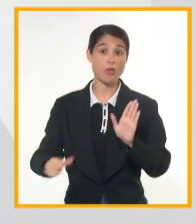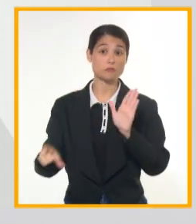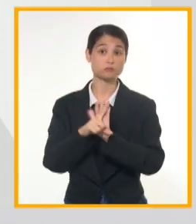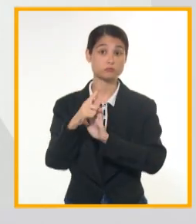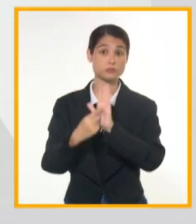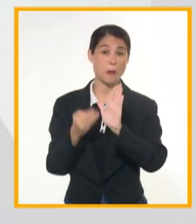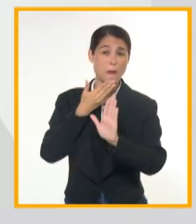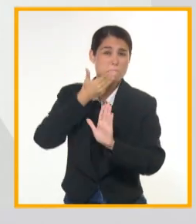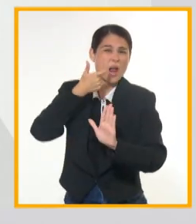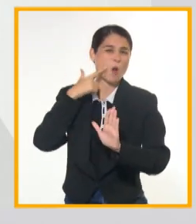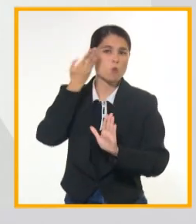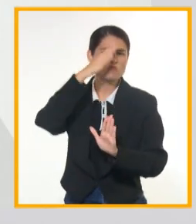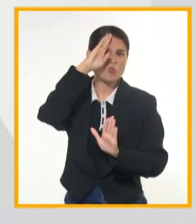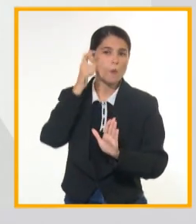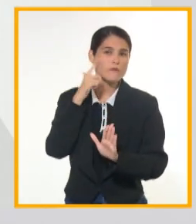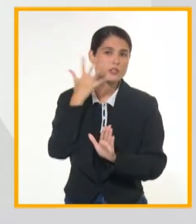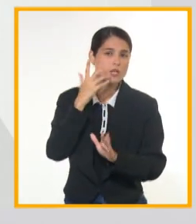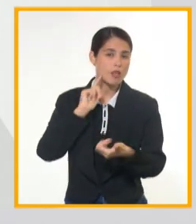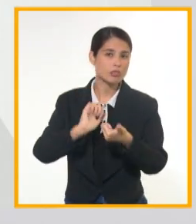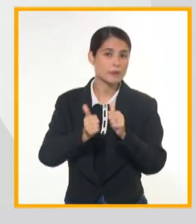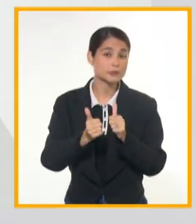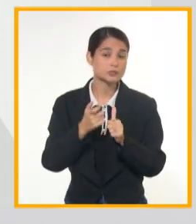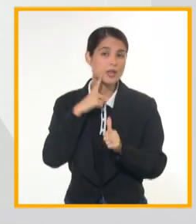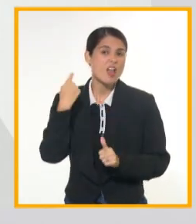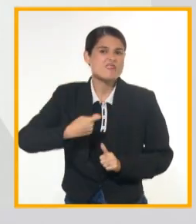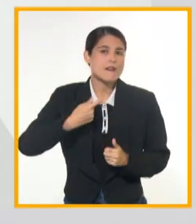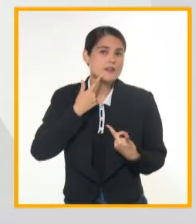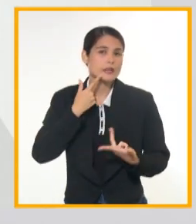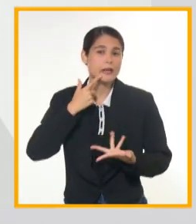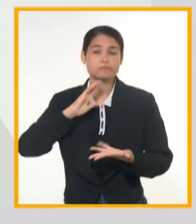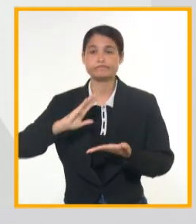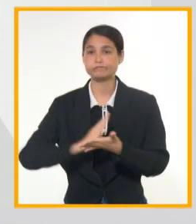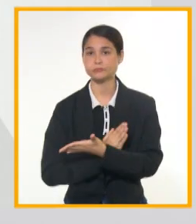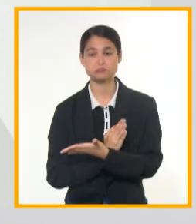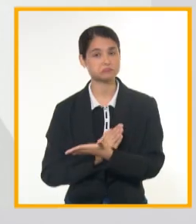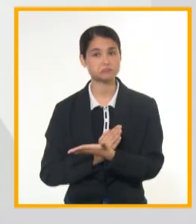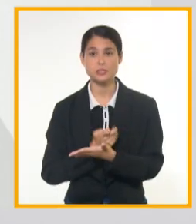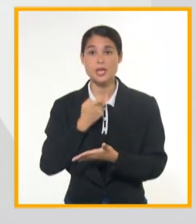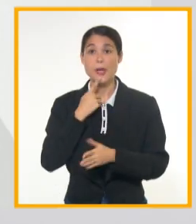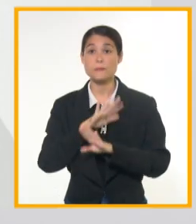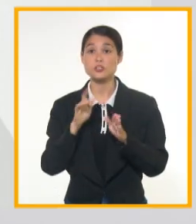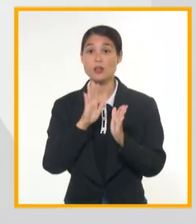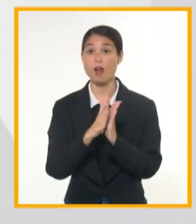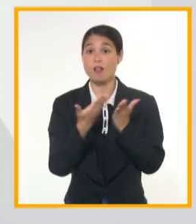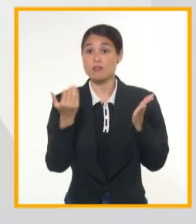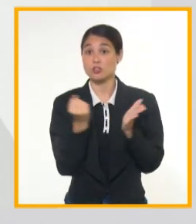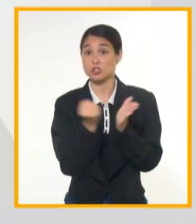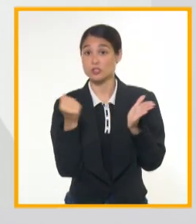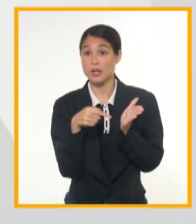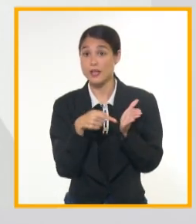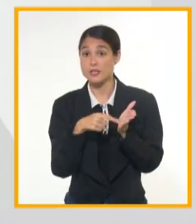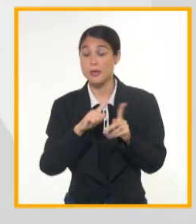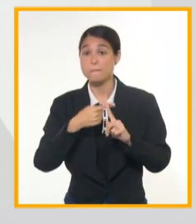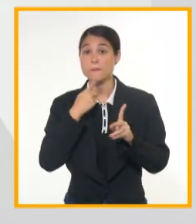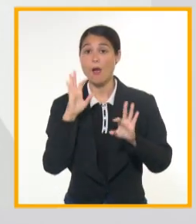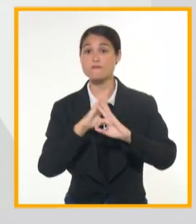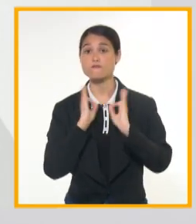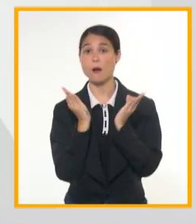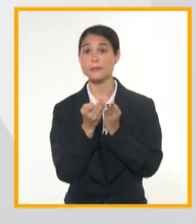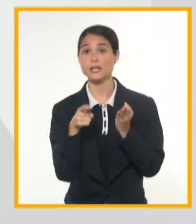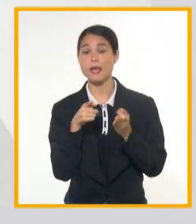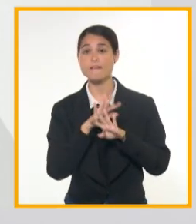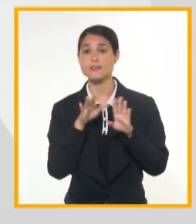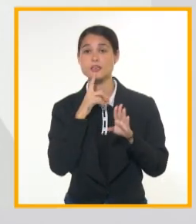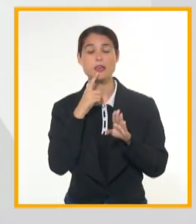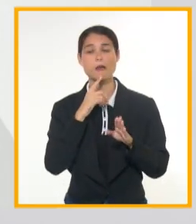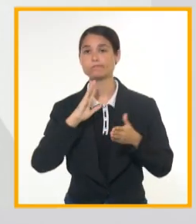jugadores cubanos tienen que renunciar a su ciudadanía y abandonar a sus familias en casa para jugar en